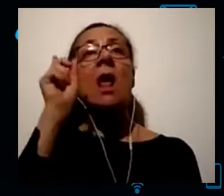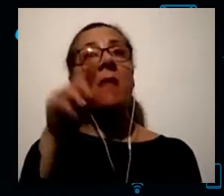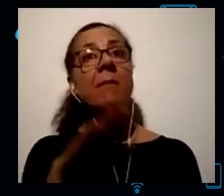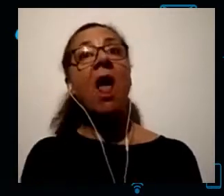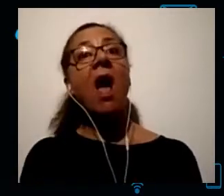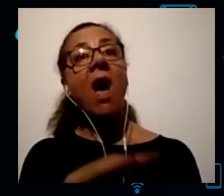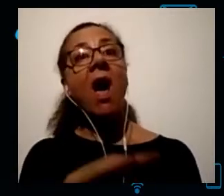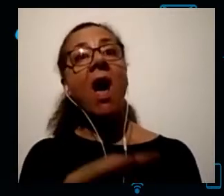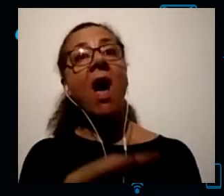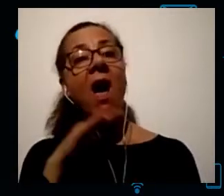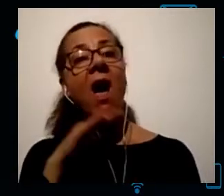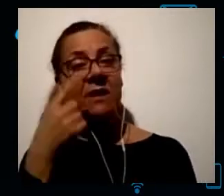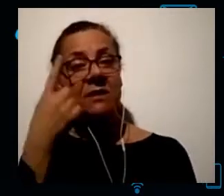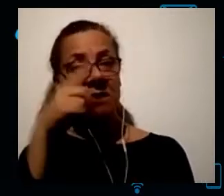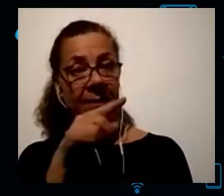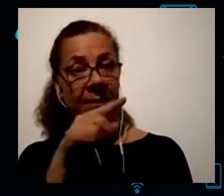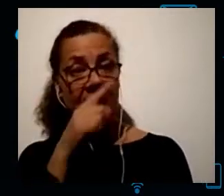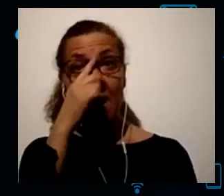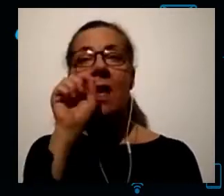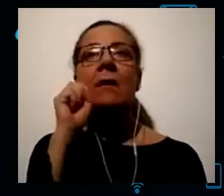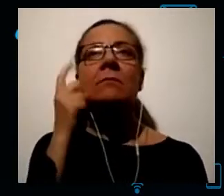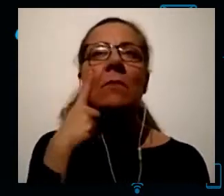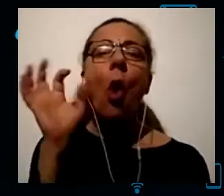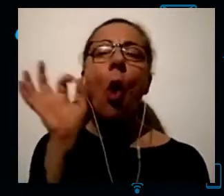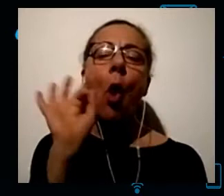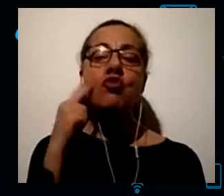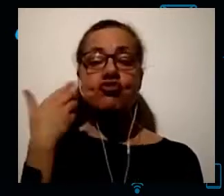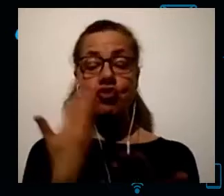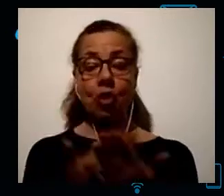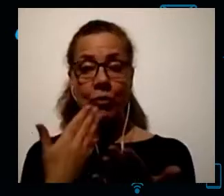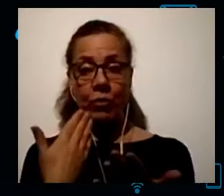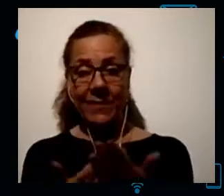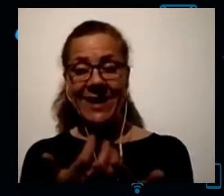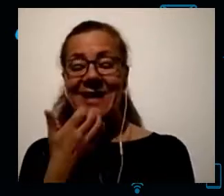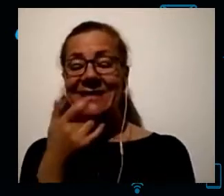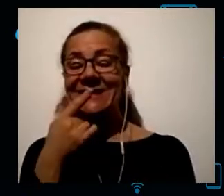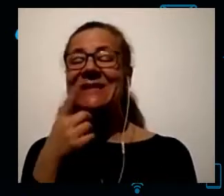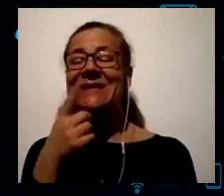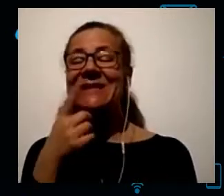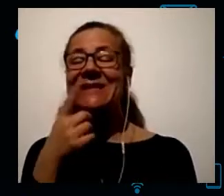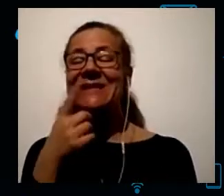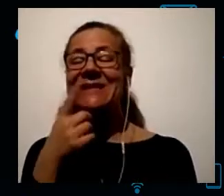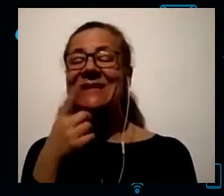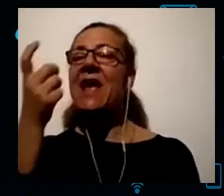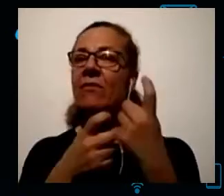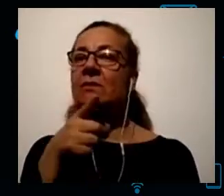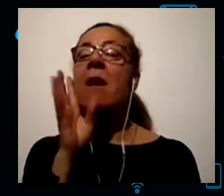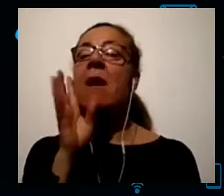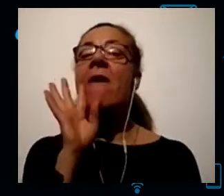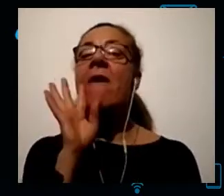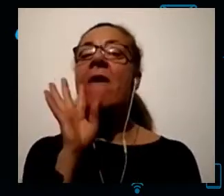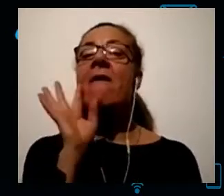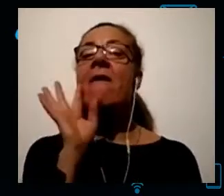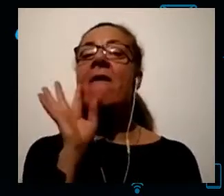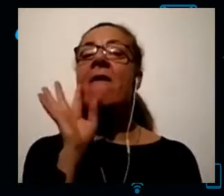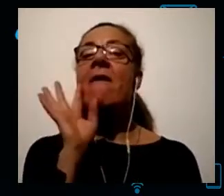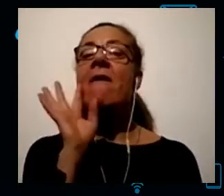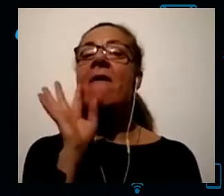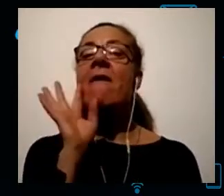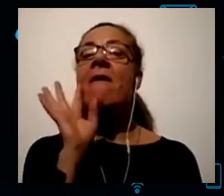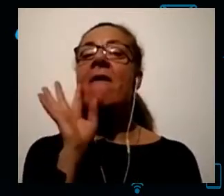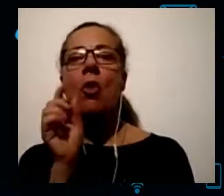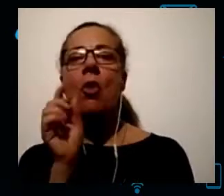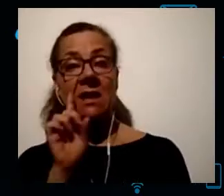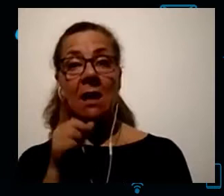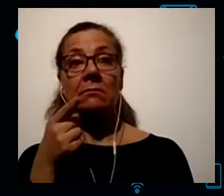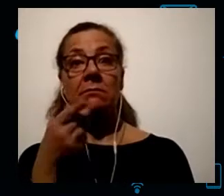detectar o de saber comprobar si una determinada información es una información falsa o es una información verídica y para eso no por lo